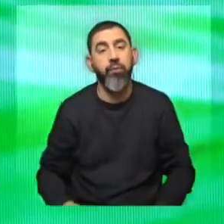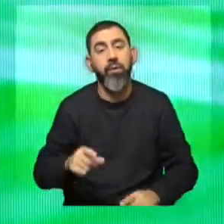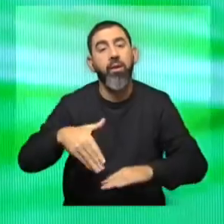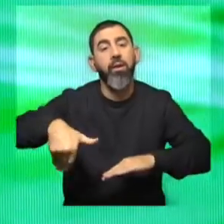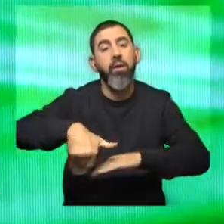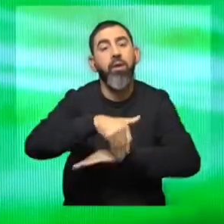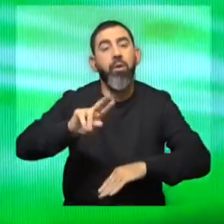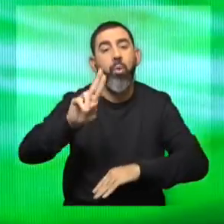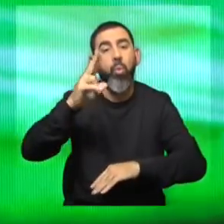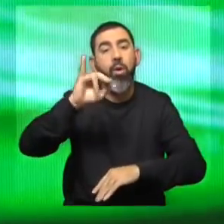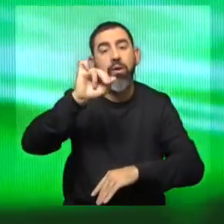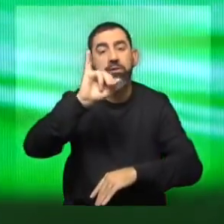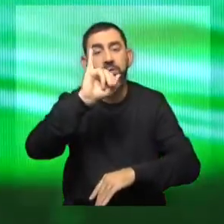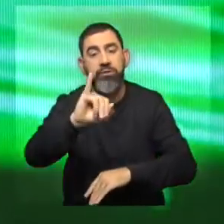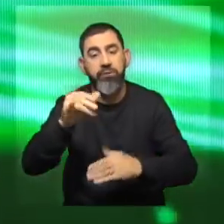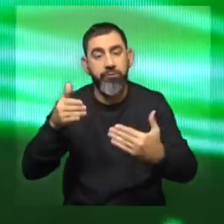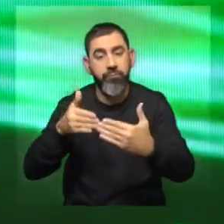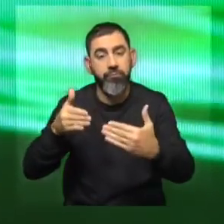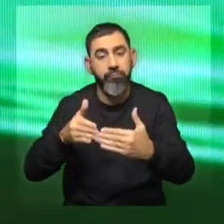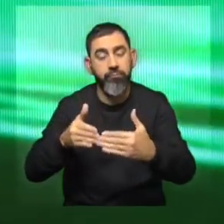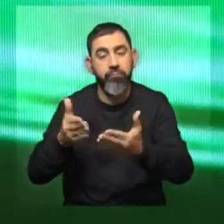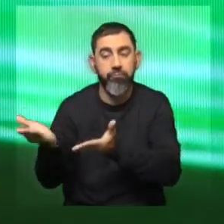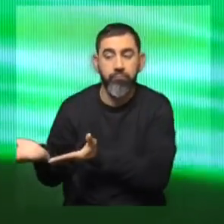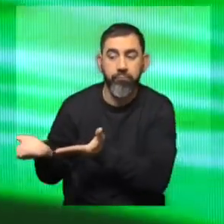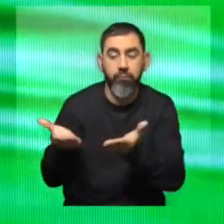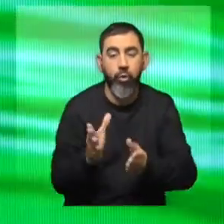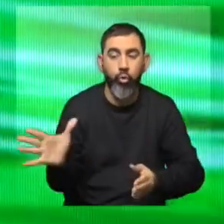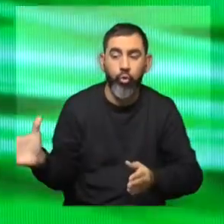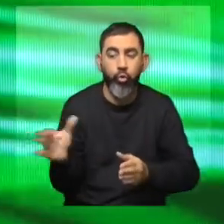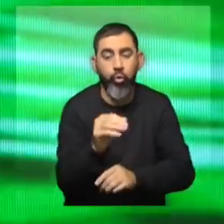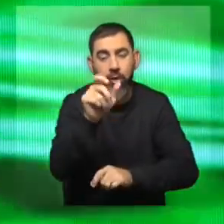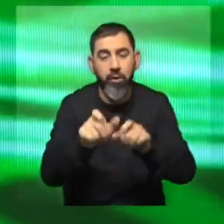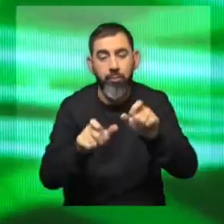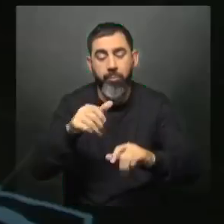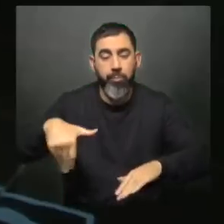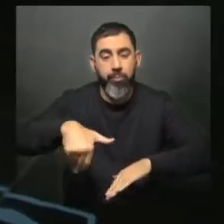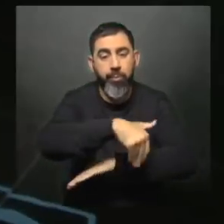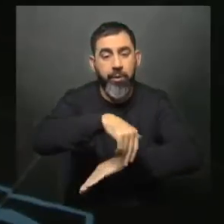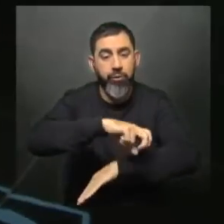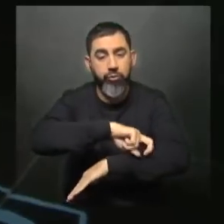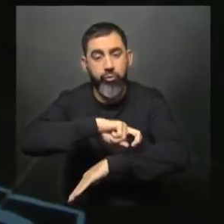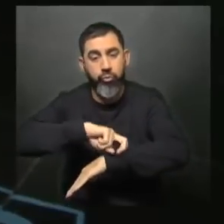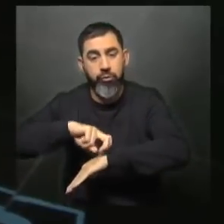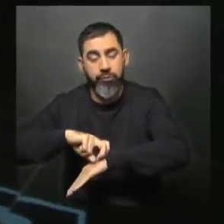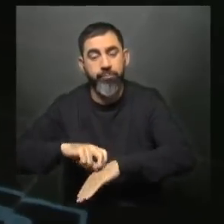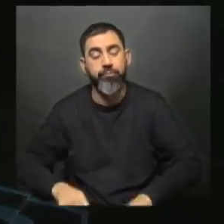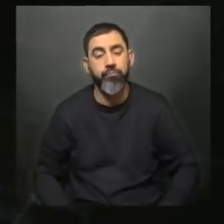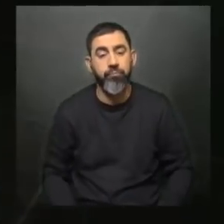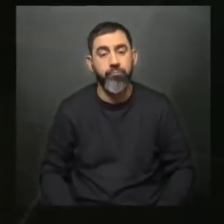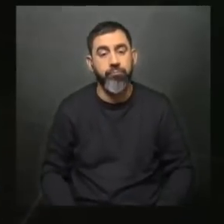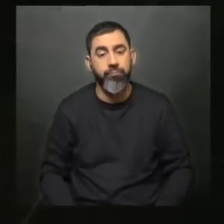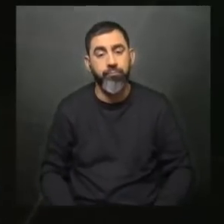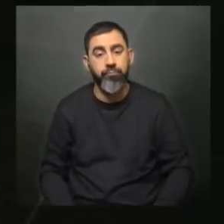Uruguay sí lo que lo que hacemos Es recibir a todas las personas que están en esa condición es un trabajo